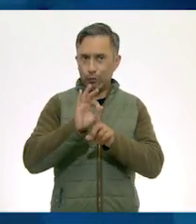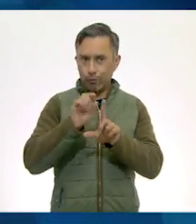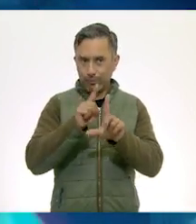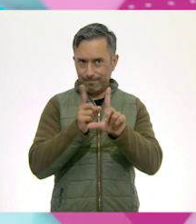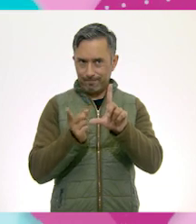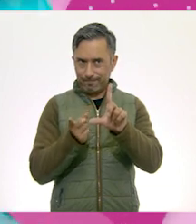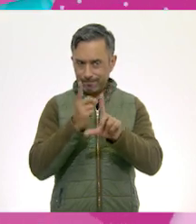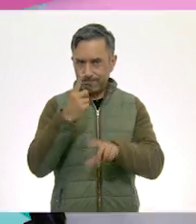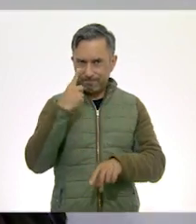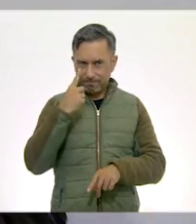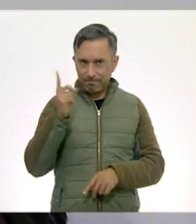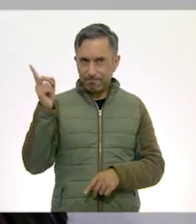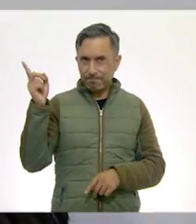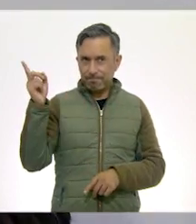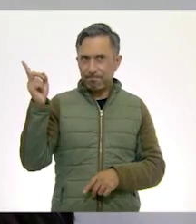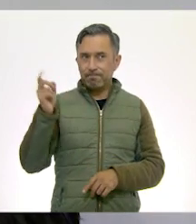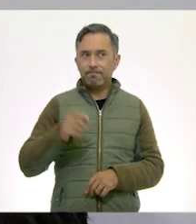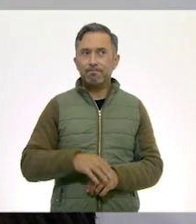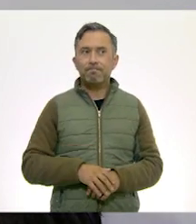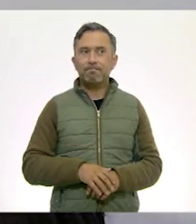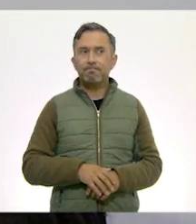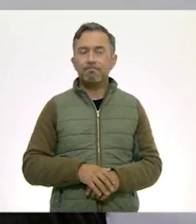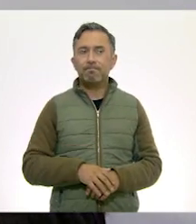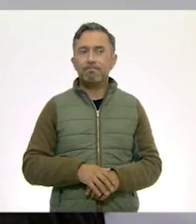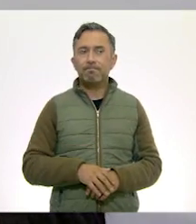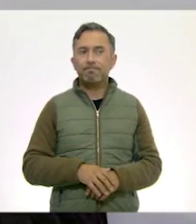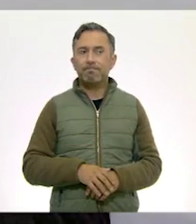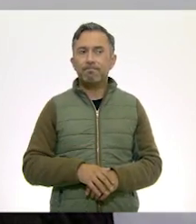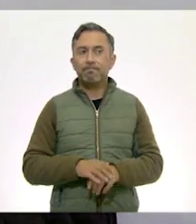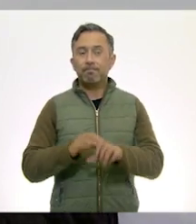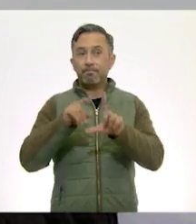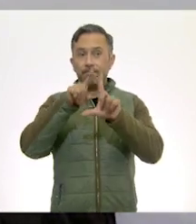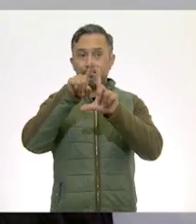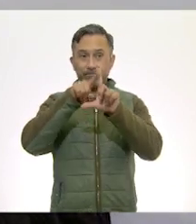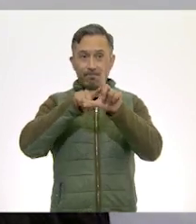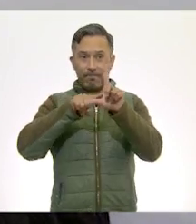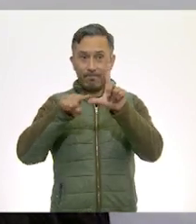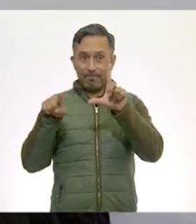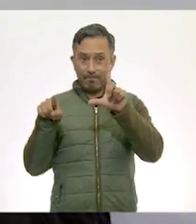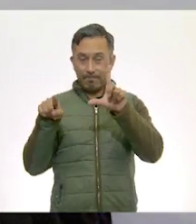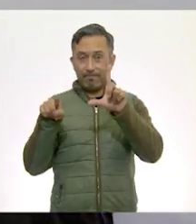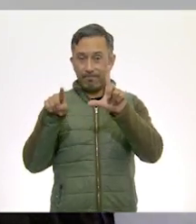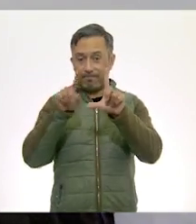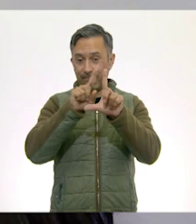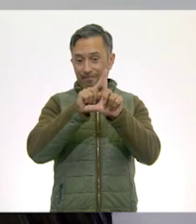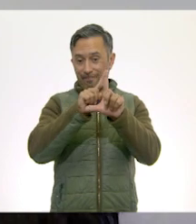tengamos presente. Muy bien. Estas líneas,